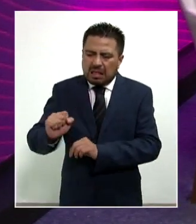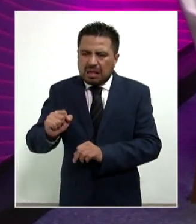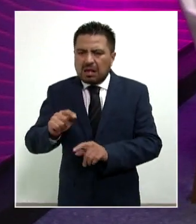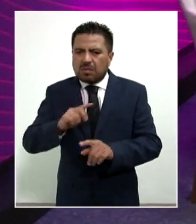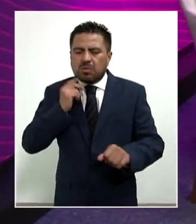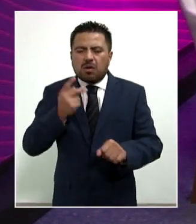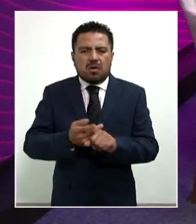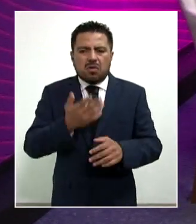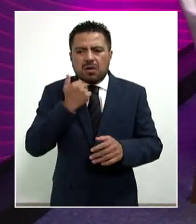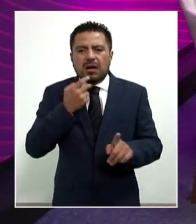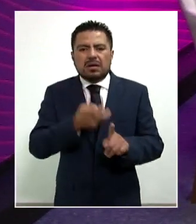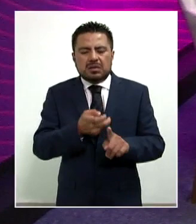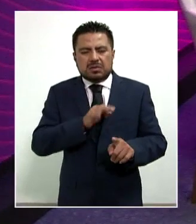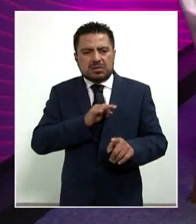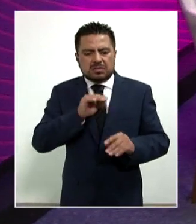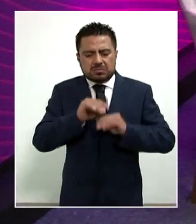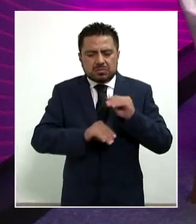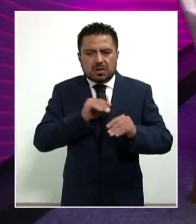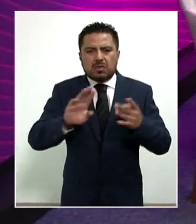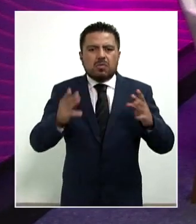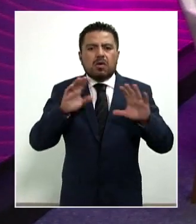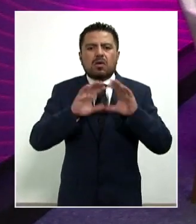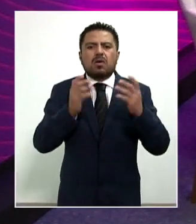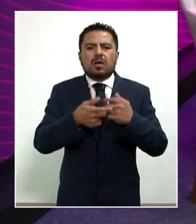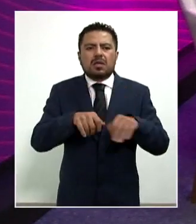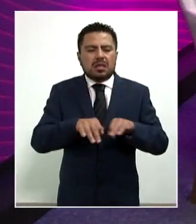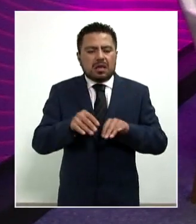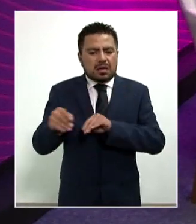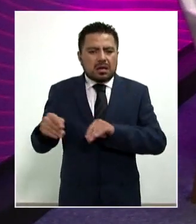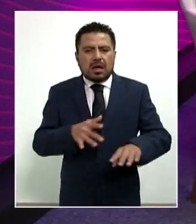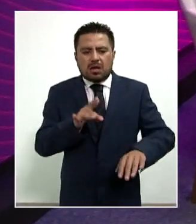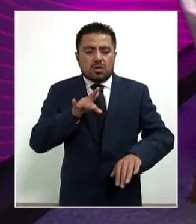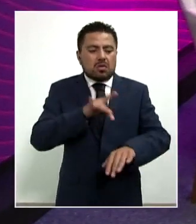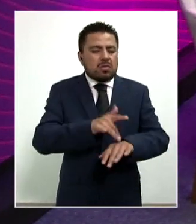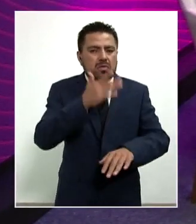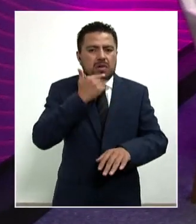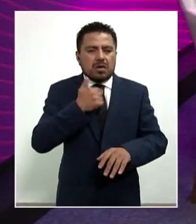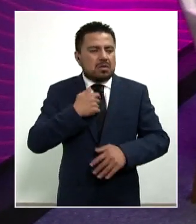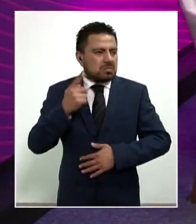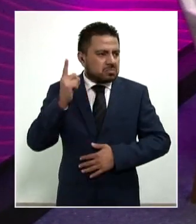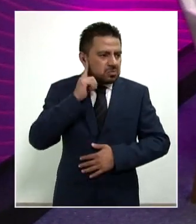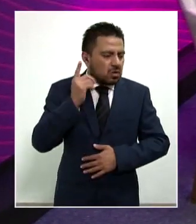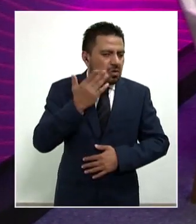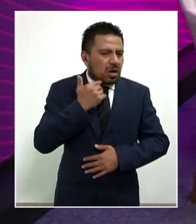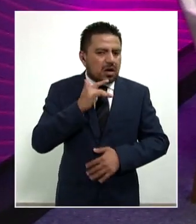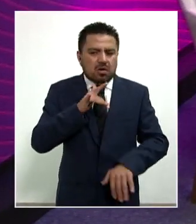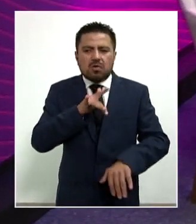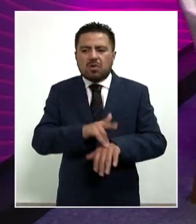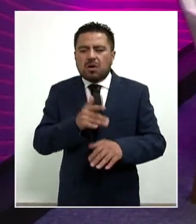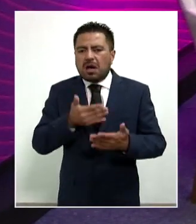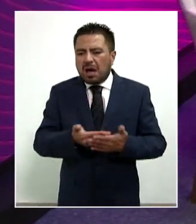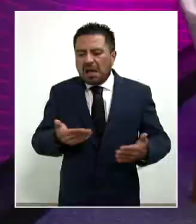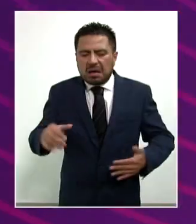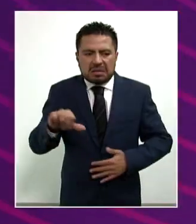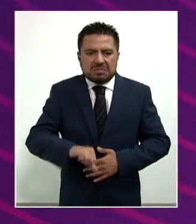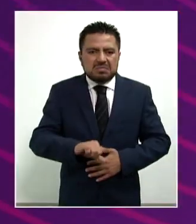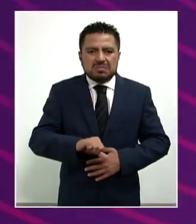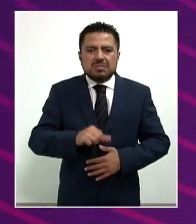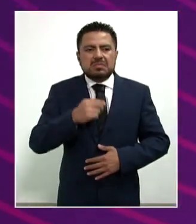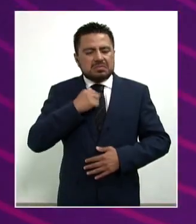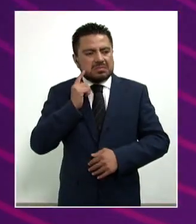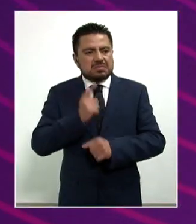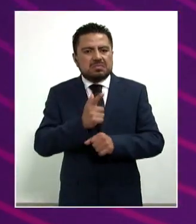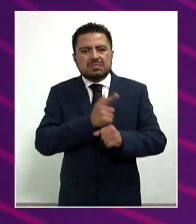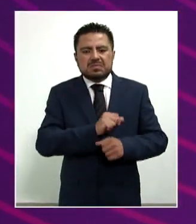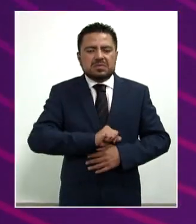o bondades. Es estructuras del mundo del trabajo que quedaron intocadas y que yo no escucho que se quieran tocar, lamentablemente, aunque sí veo